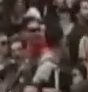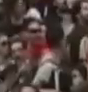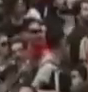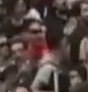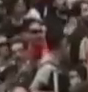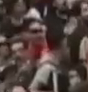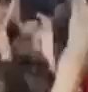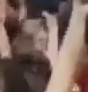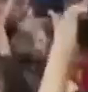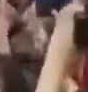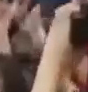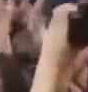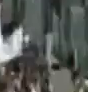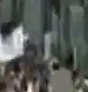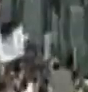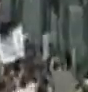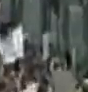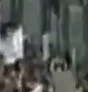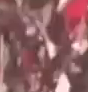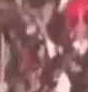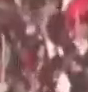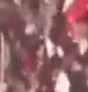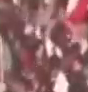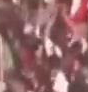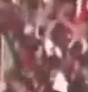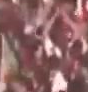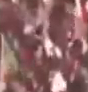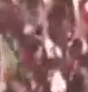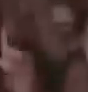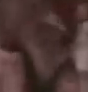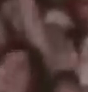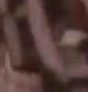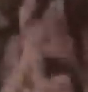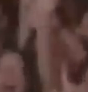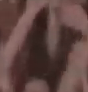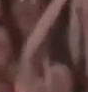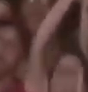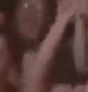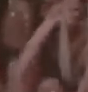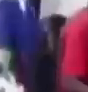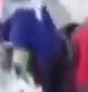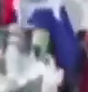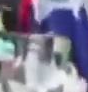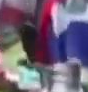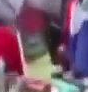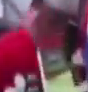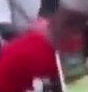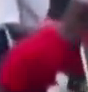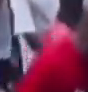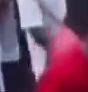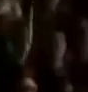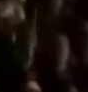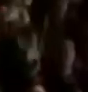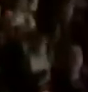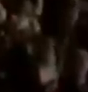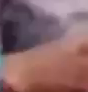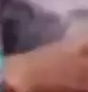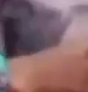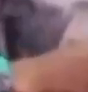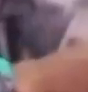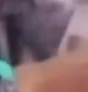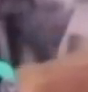por eso son pobres. Mentira, acá existe una violencia sistemática. Hasta la Patagonia, brisa bolivariana, brisa de los